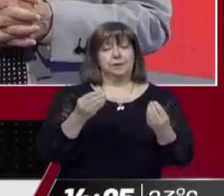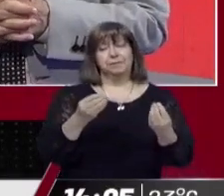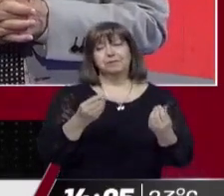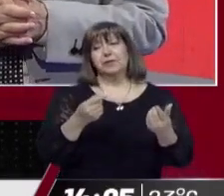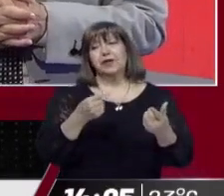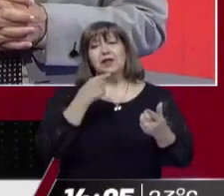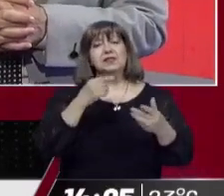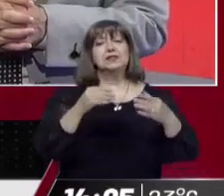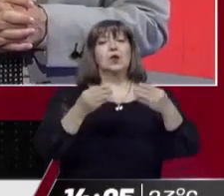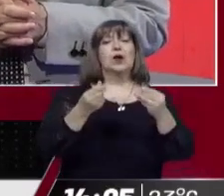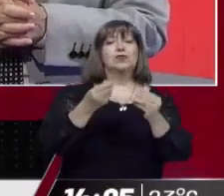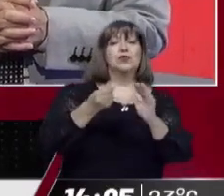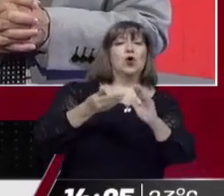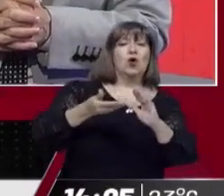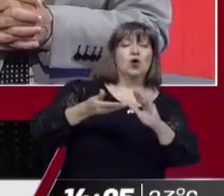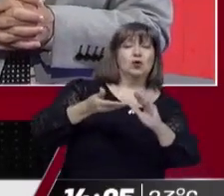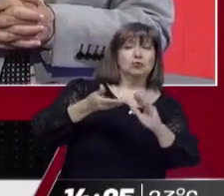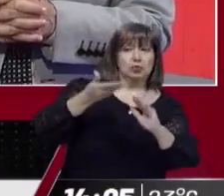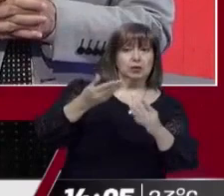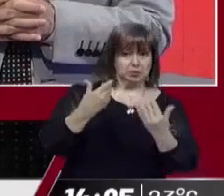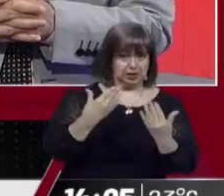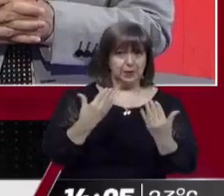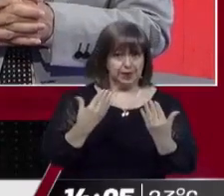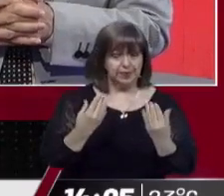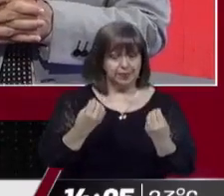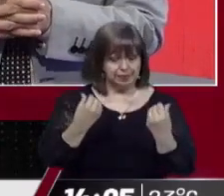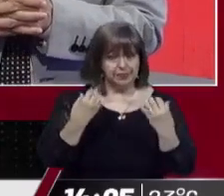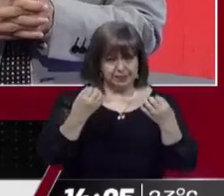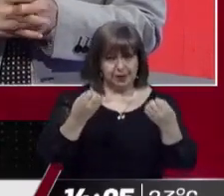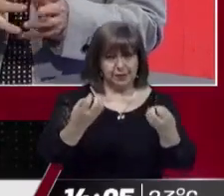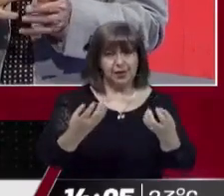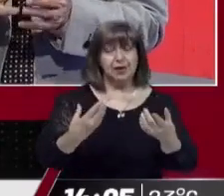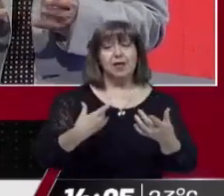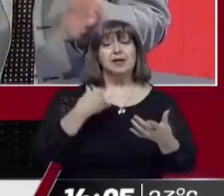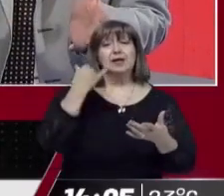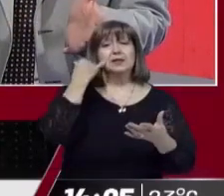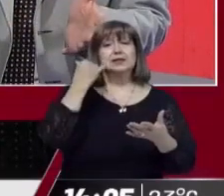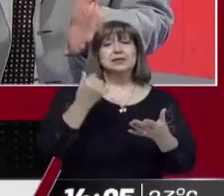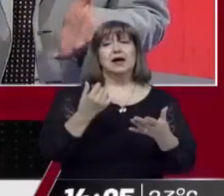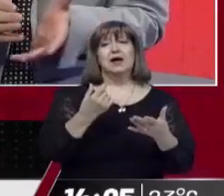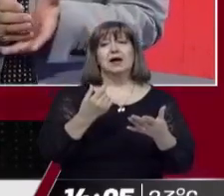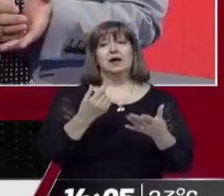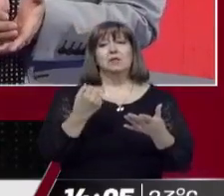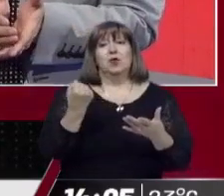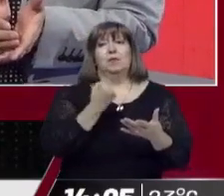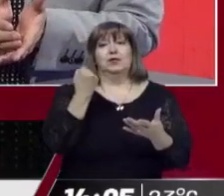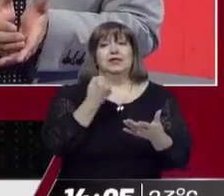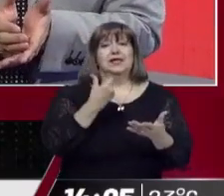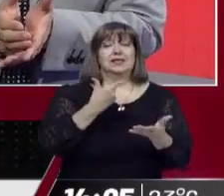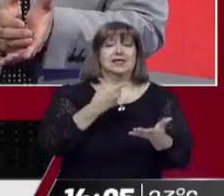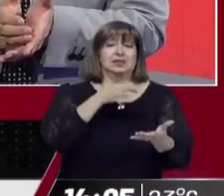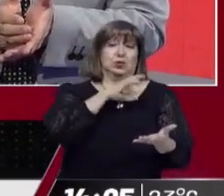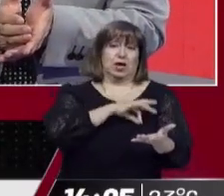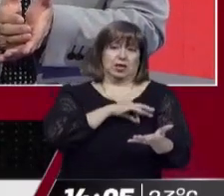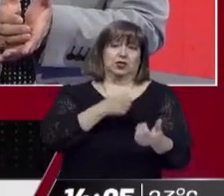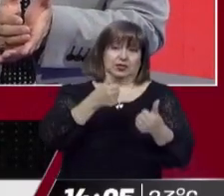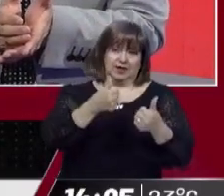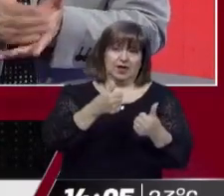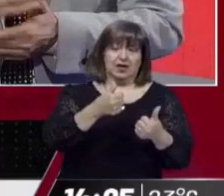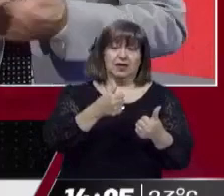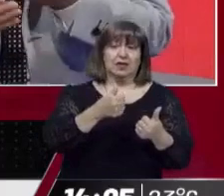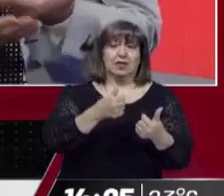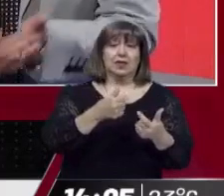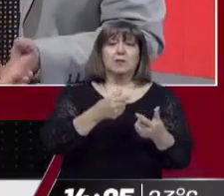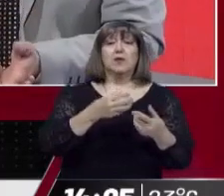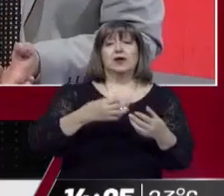de incremento, porque por supuesto, no puede ser que llegue un momento de un ahogo que no permita